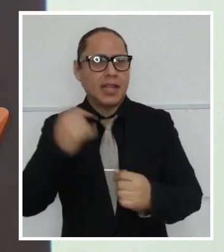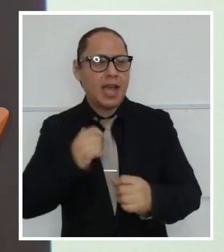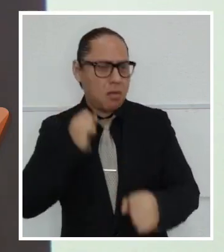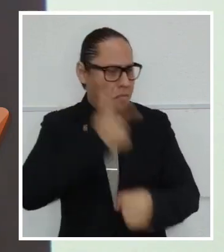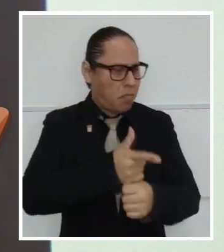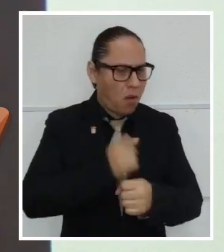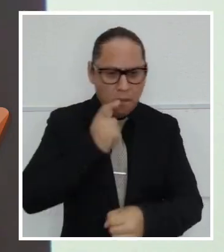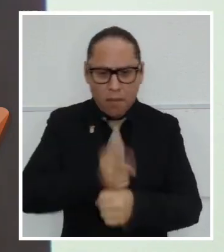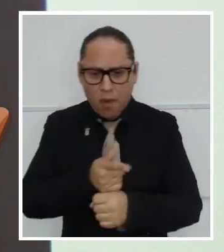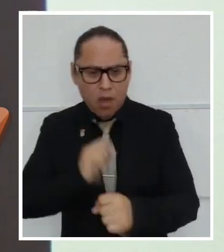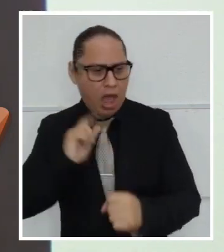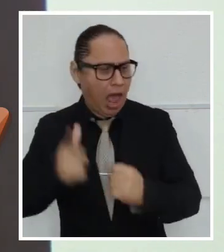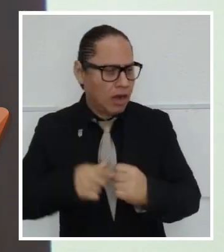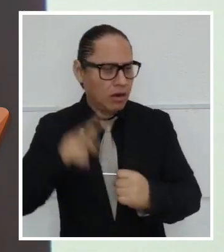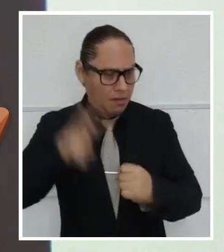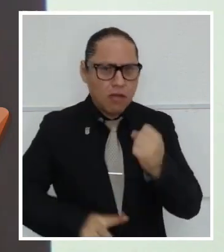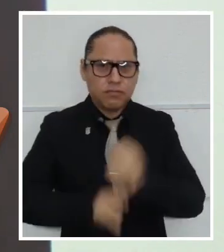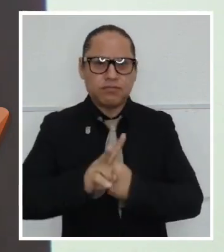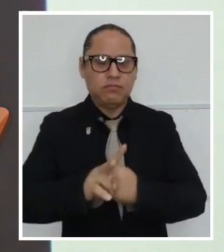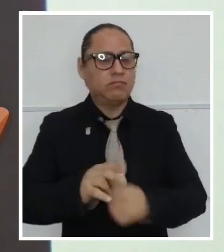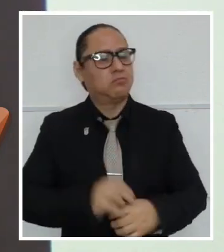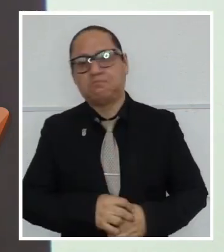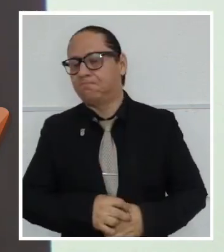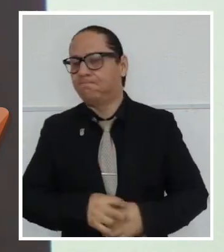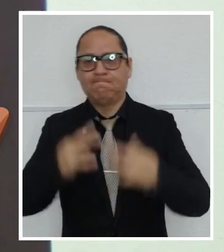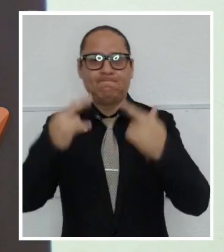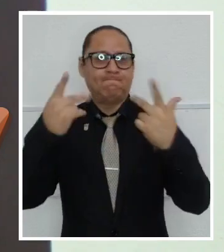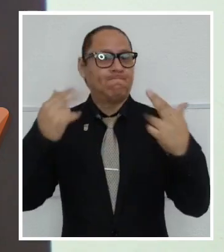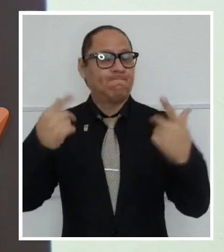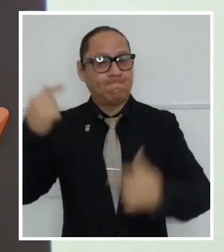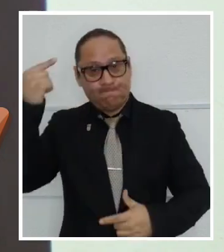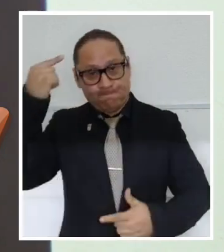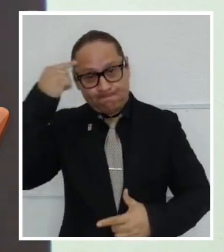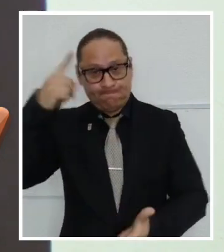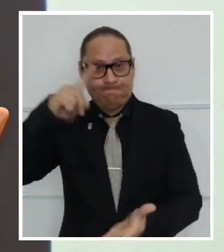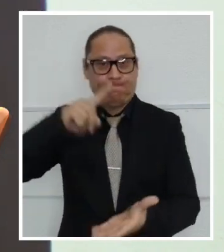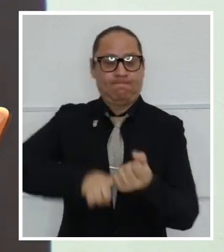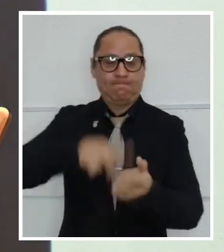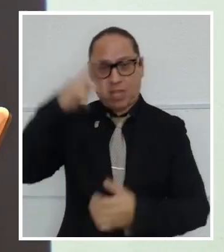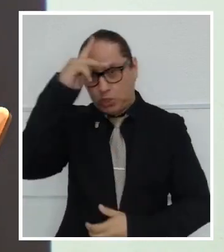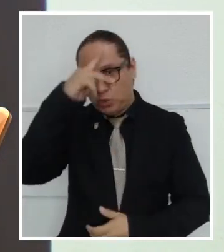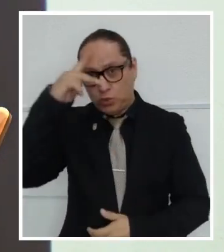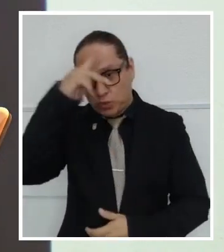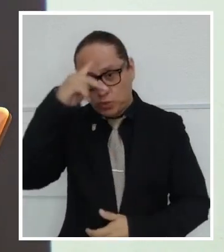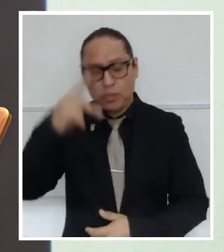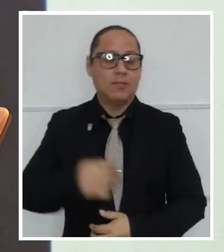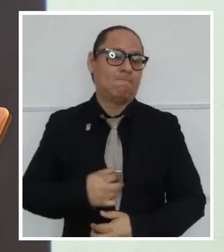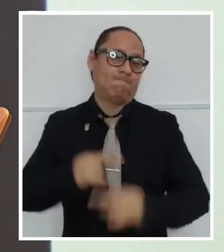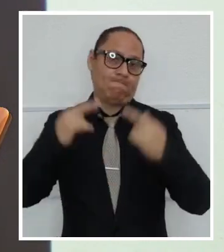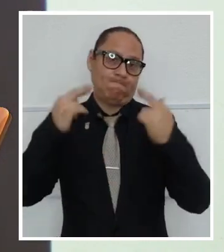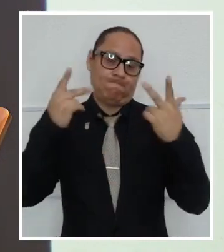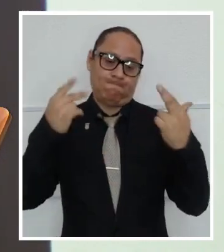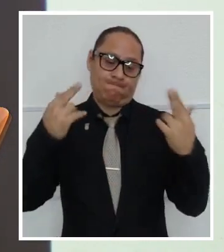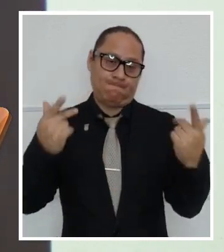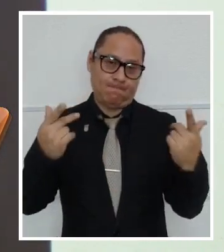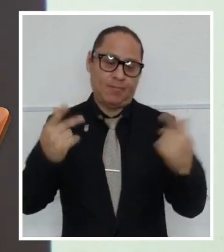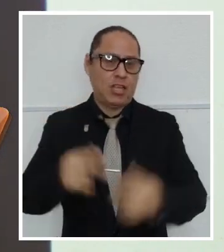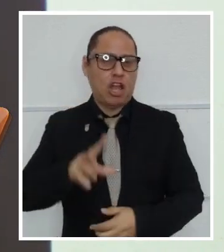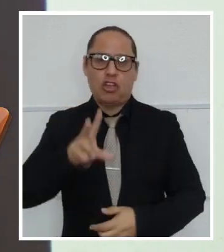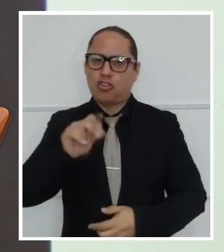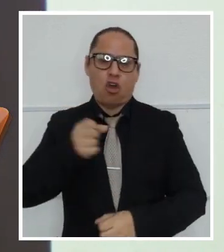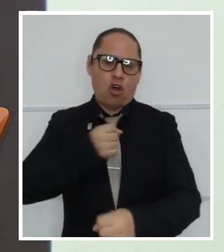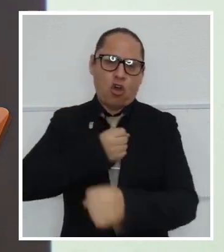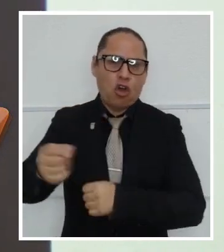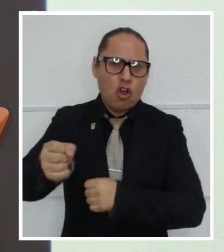secuelas se reflejan en el deterioro psicológico que presenta la víctima aunque no sean golpes